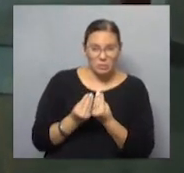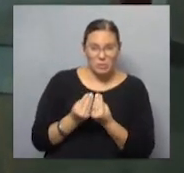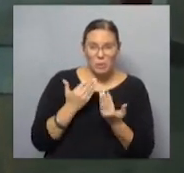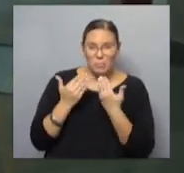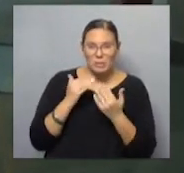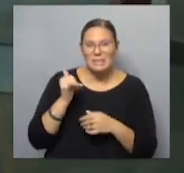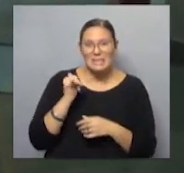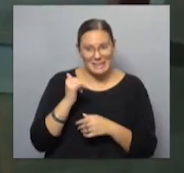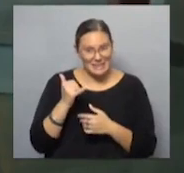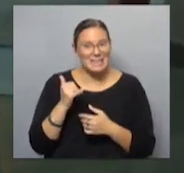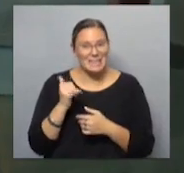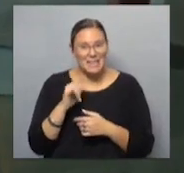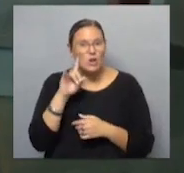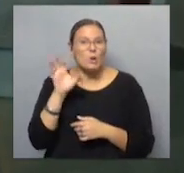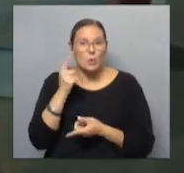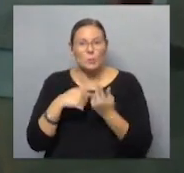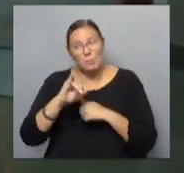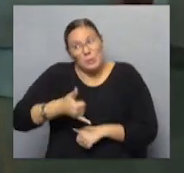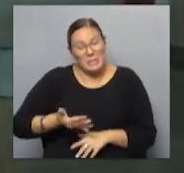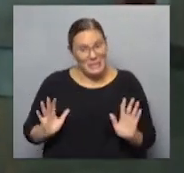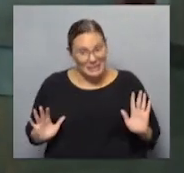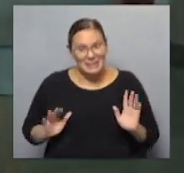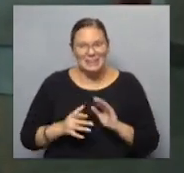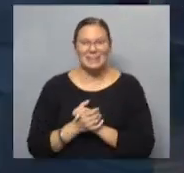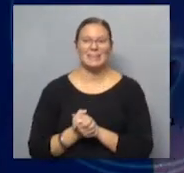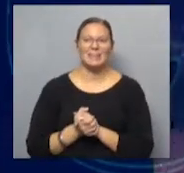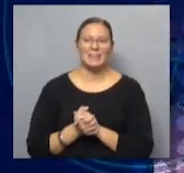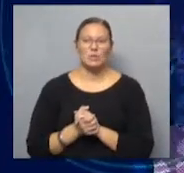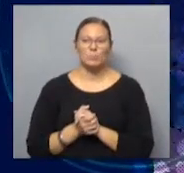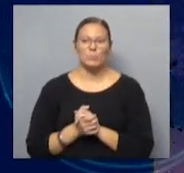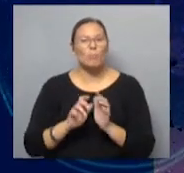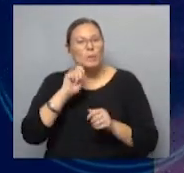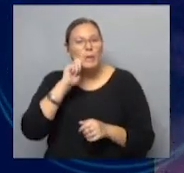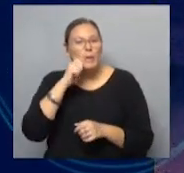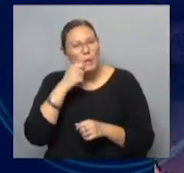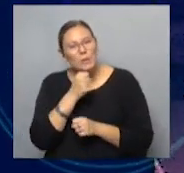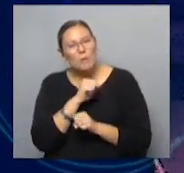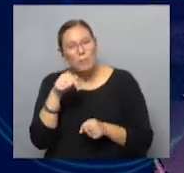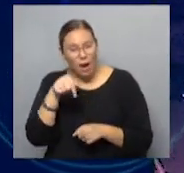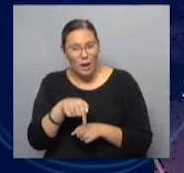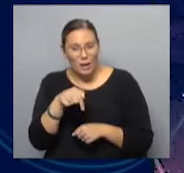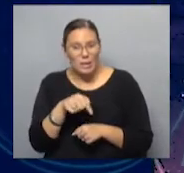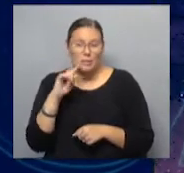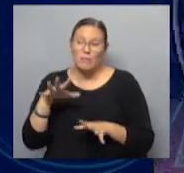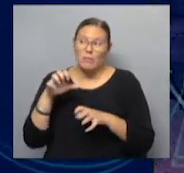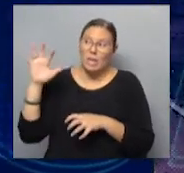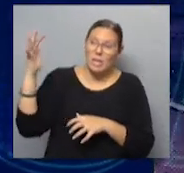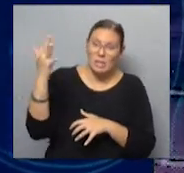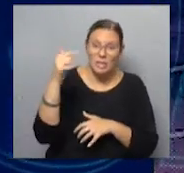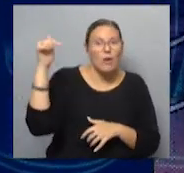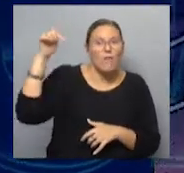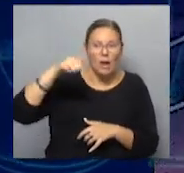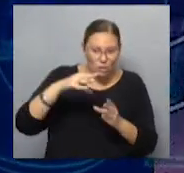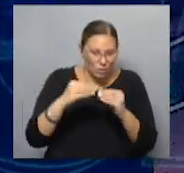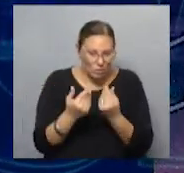de tu abuela? Bastante. Que no me escuche, pero sí, bastante. Bueno, qué lindo que lo puedas encontrar acá. Si sos del interior, tener las tortas